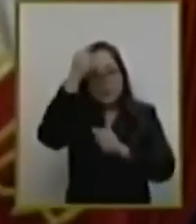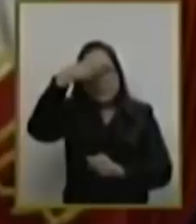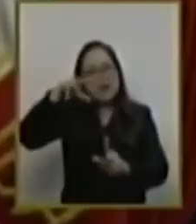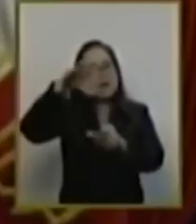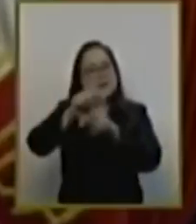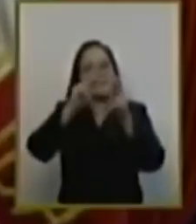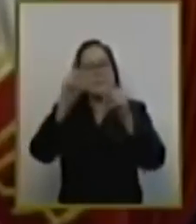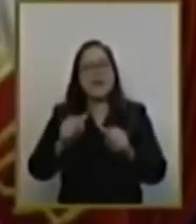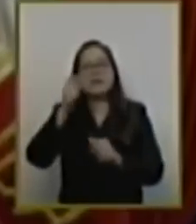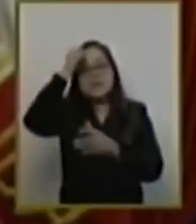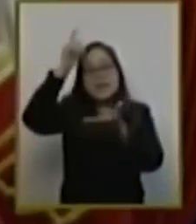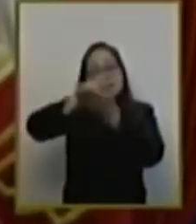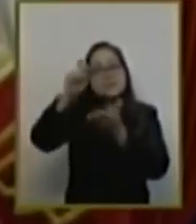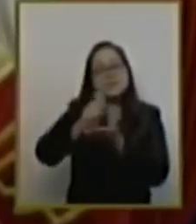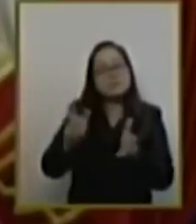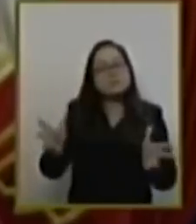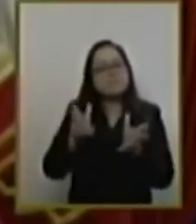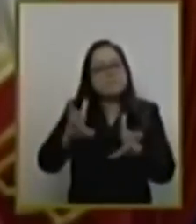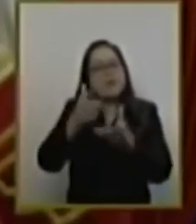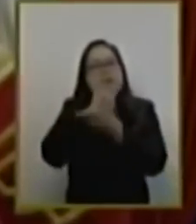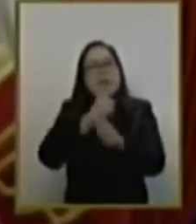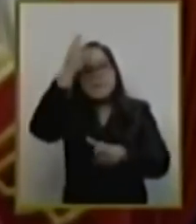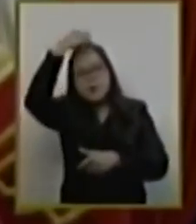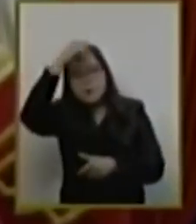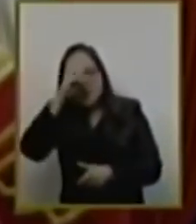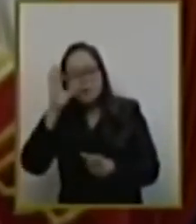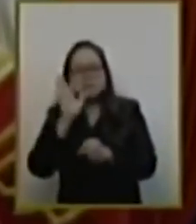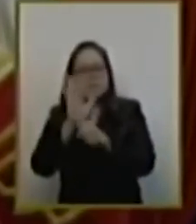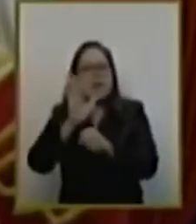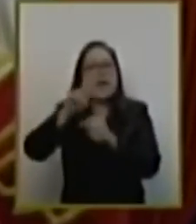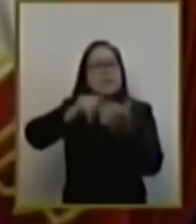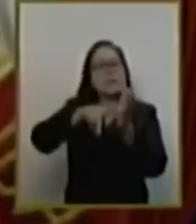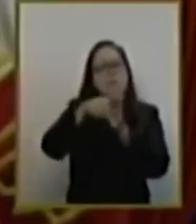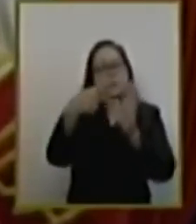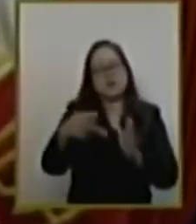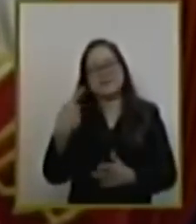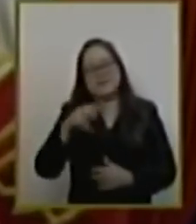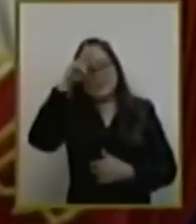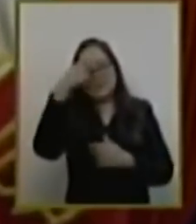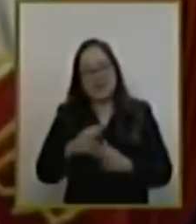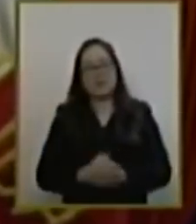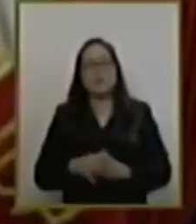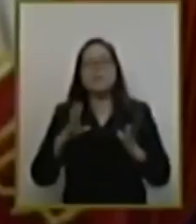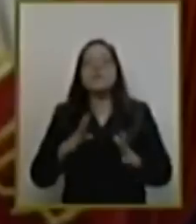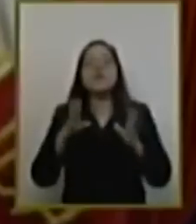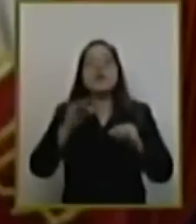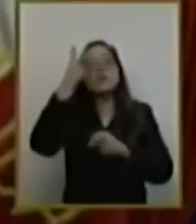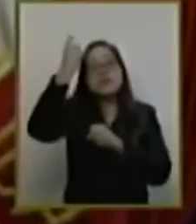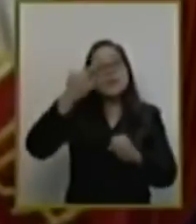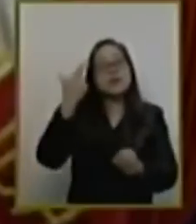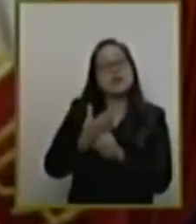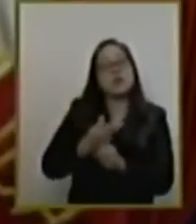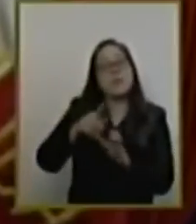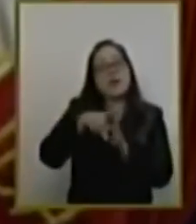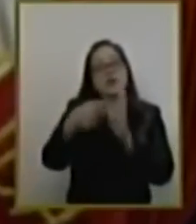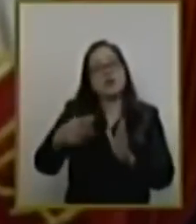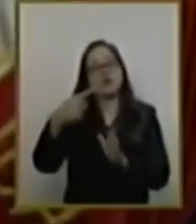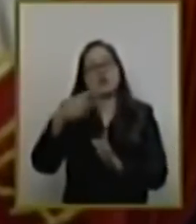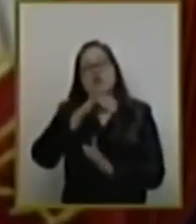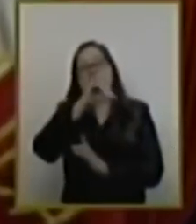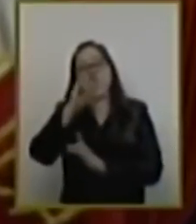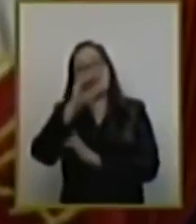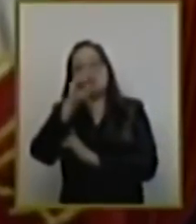político y precursor de la libre manifestación de las ideas en el periodismo mexicano. Fundador y director del periódico nacional La